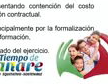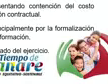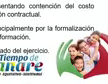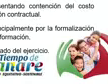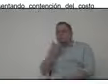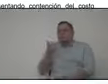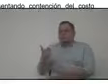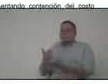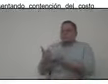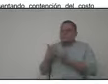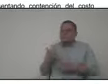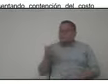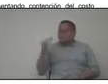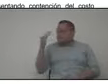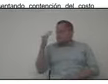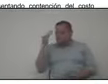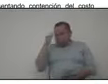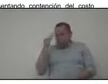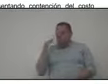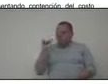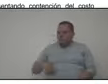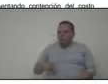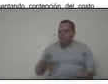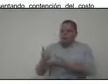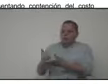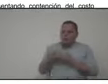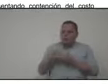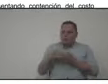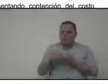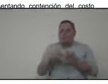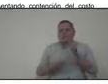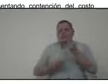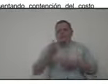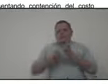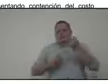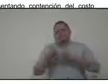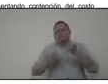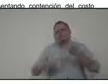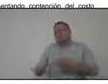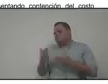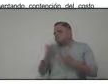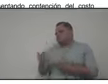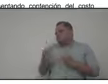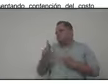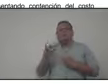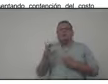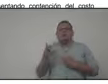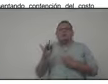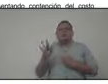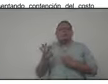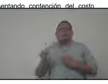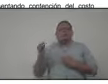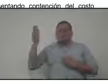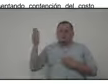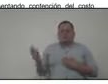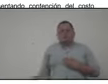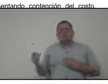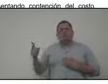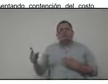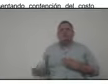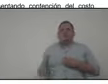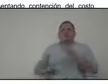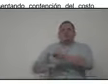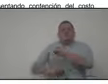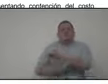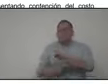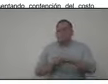una persona que sepa y que pueda ayudarme en esta área financiera. Doctor Ricaute, muchísimas gracias. Hoy tenemos el